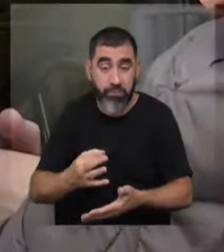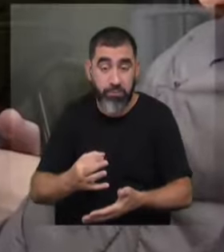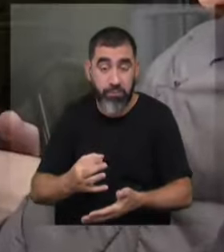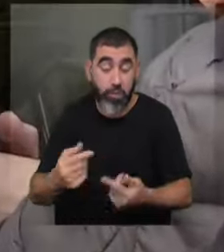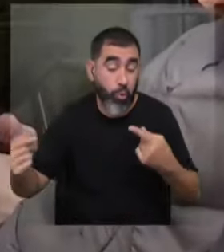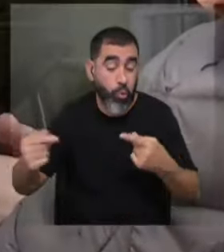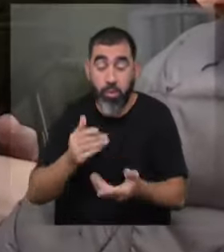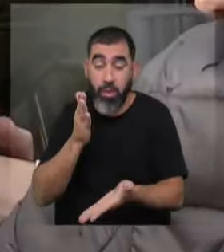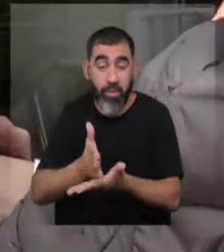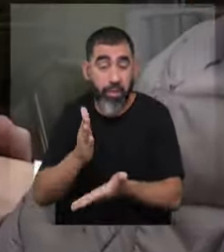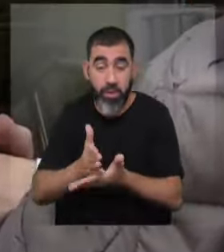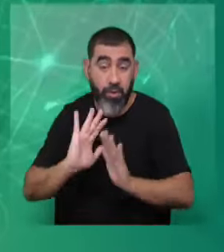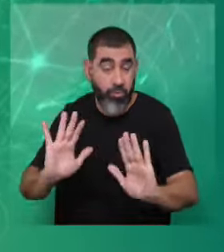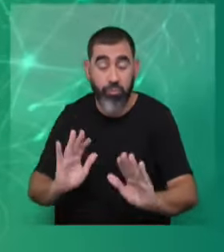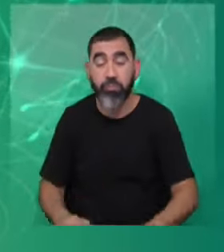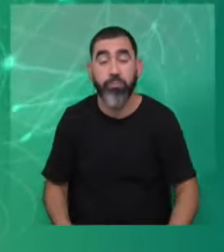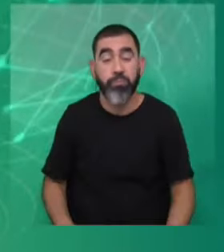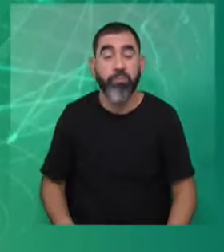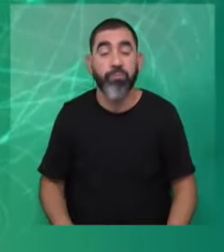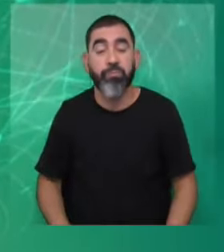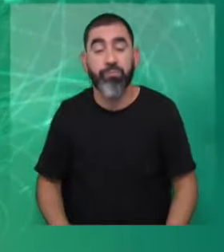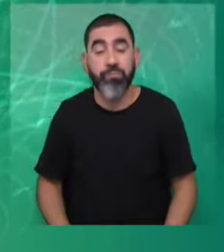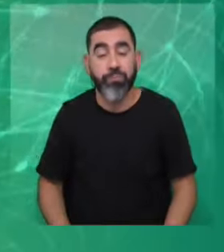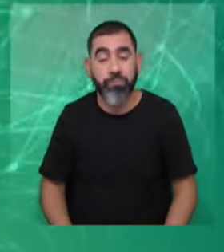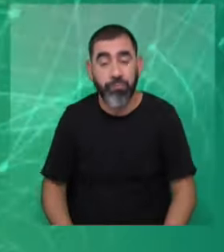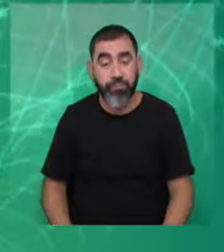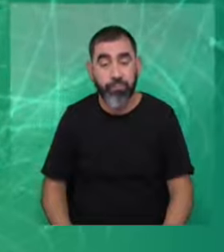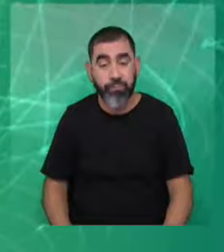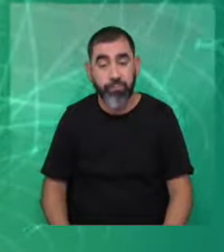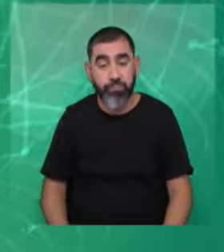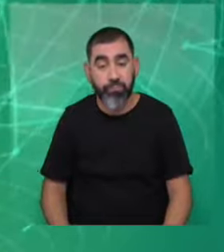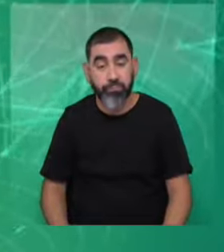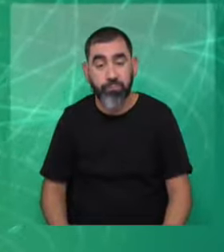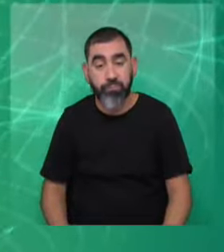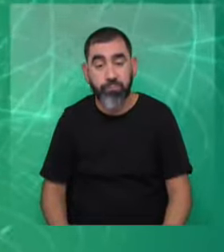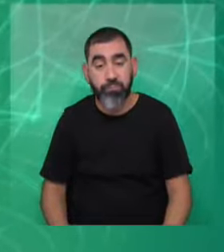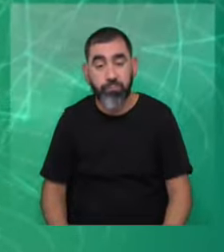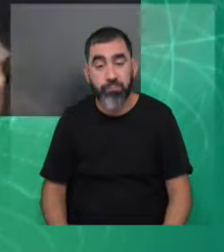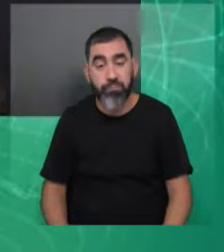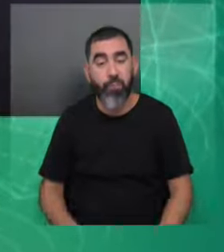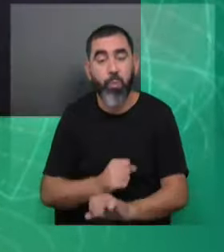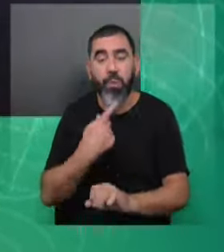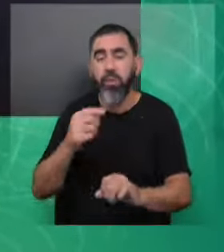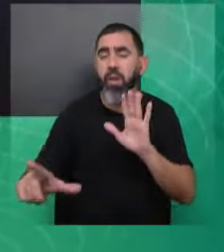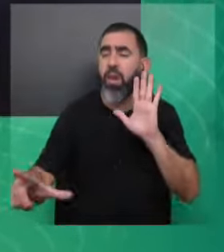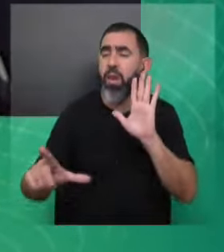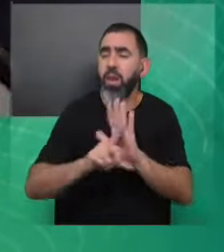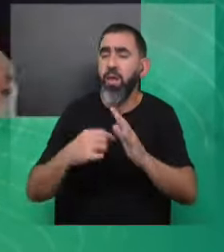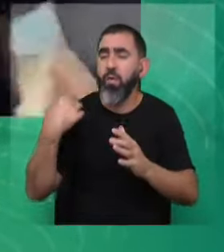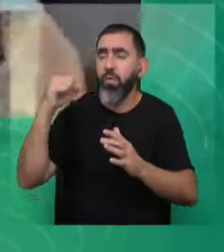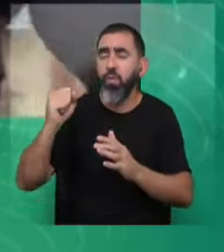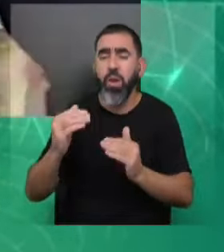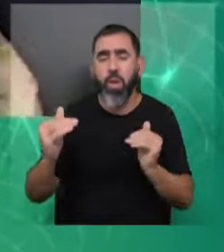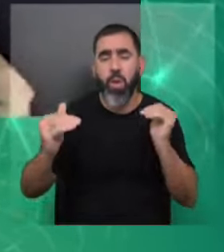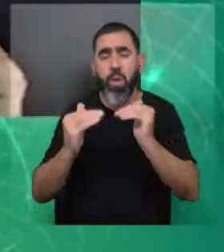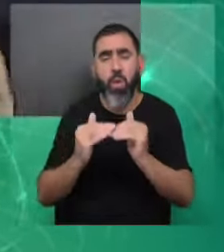podemos, así lo hemos dicho y así lo repetimos, a decir, bueno, la ley viola el principio de igualdad.